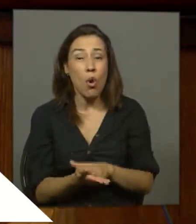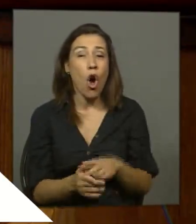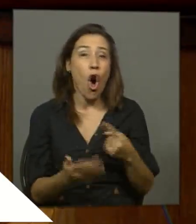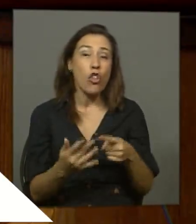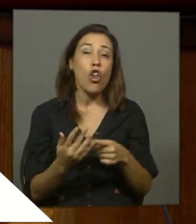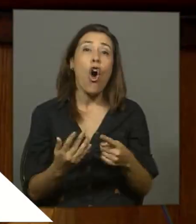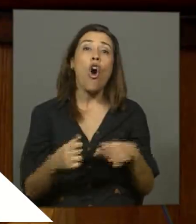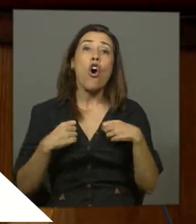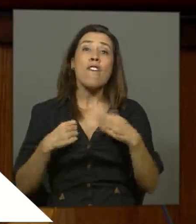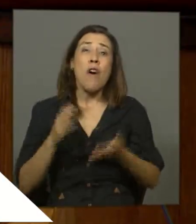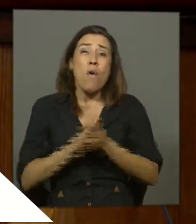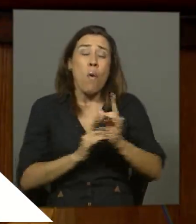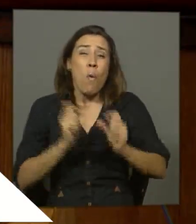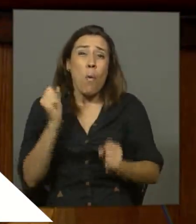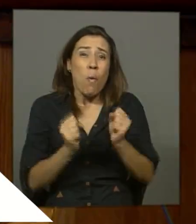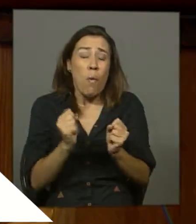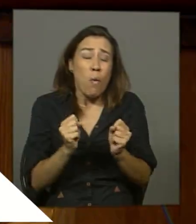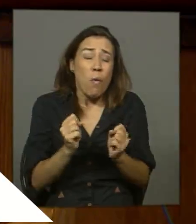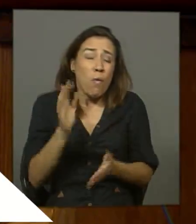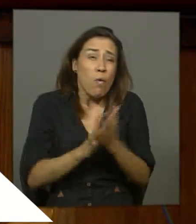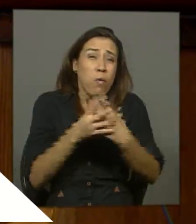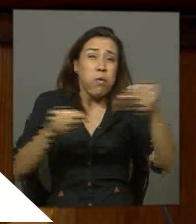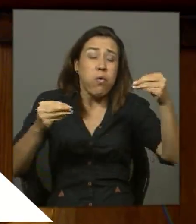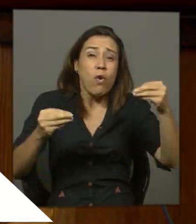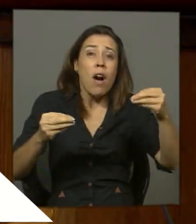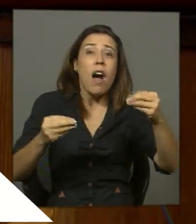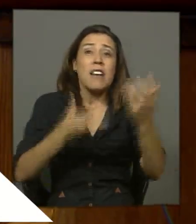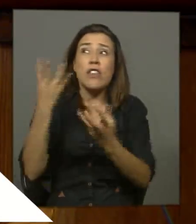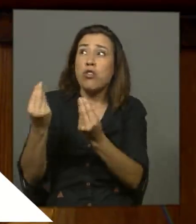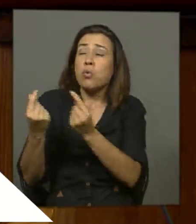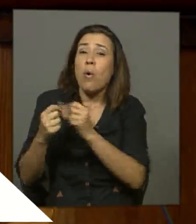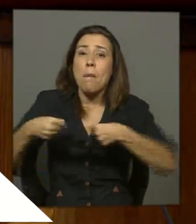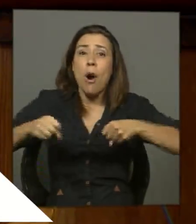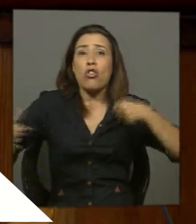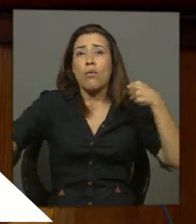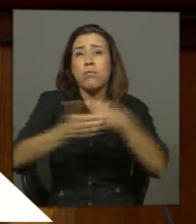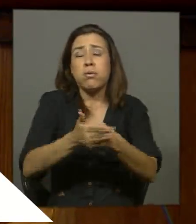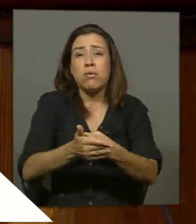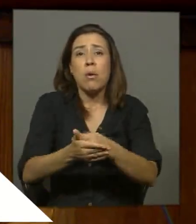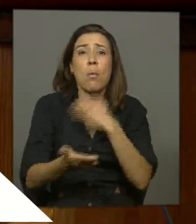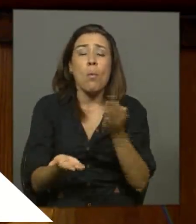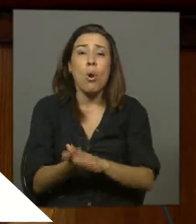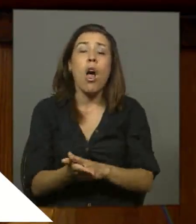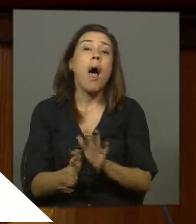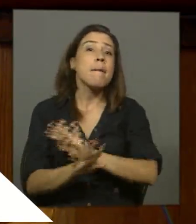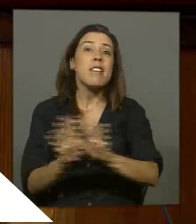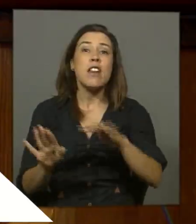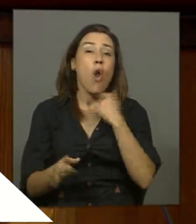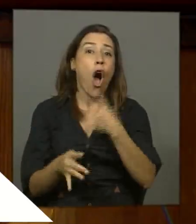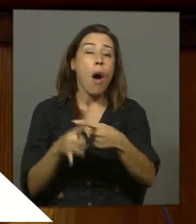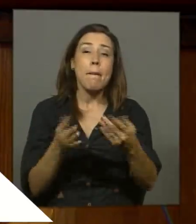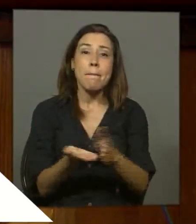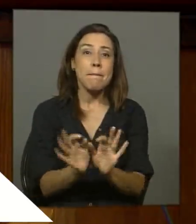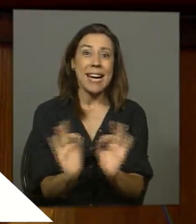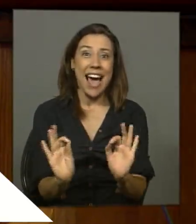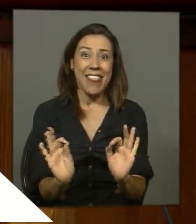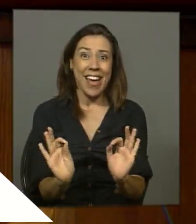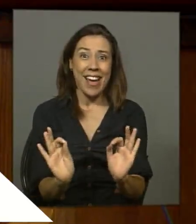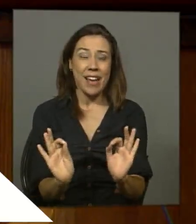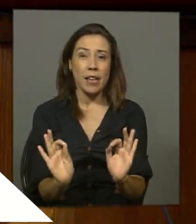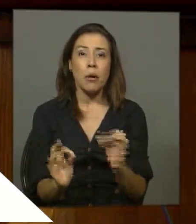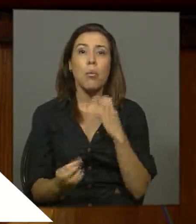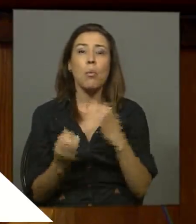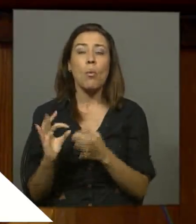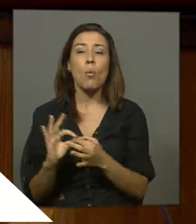huyendo un incendio chocó con su moto no ha habido ninguna víctima fatal a pesar de la envergadura de esto por qué